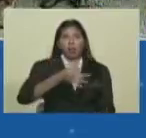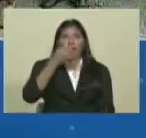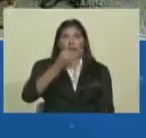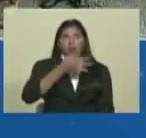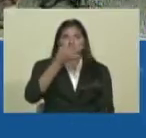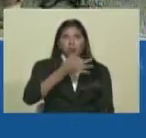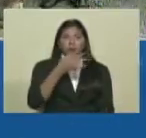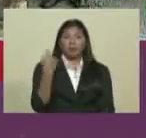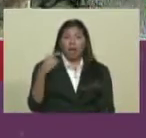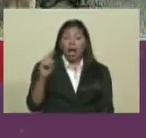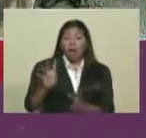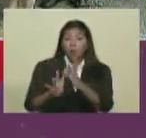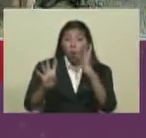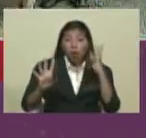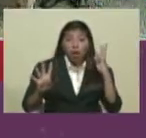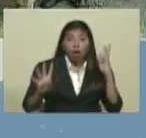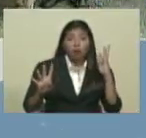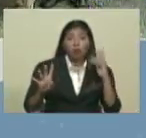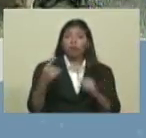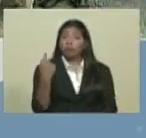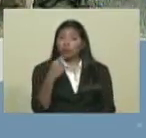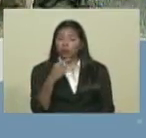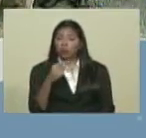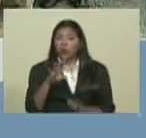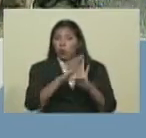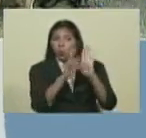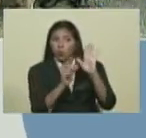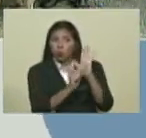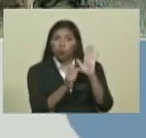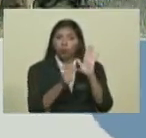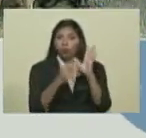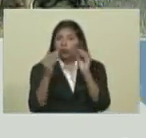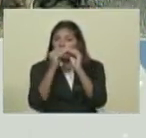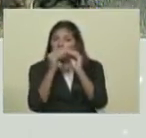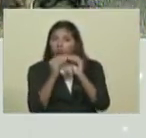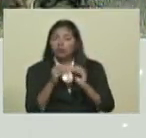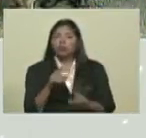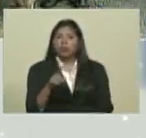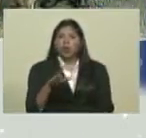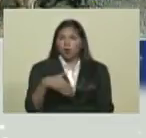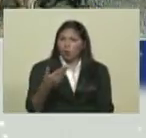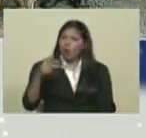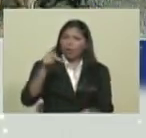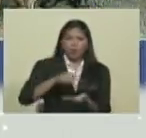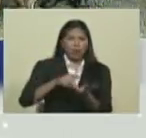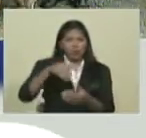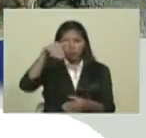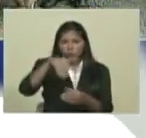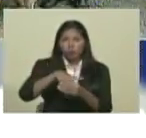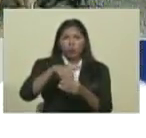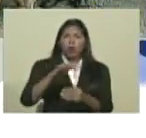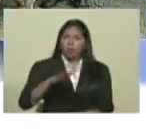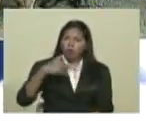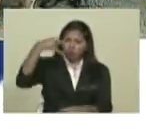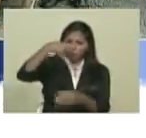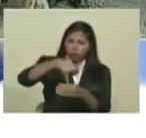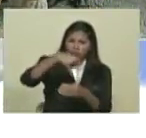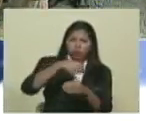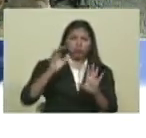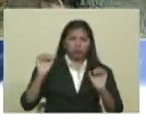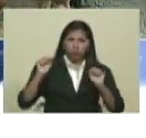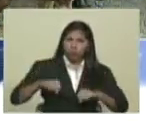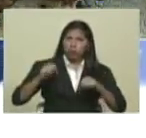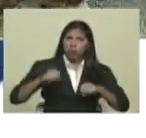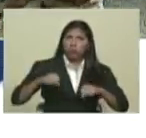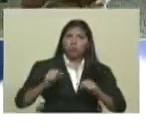Mientras hayas cola, de acuerdo a la Constitución, de acuerdo a las leyes y reglamentos, puedes participar, puedes votar, para